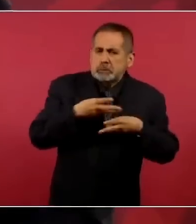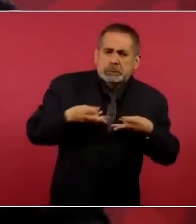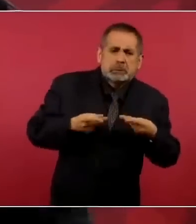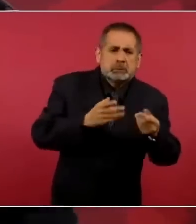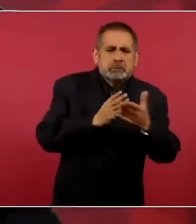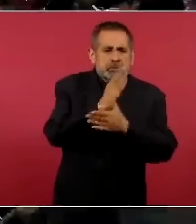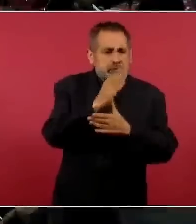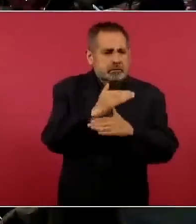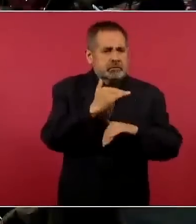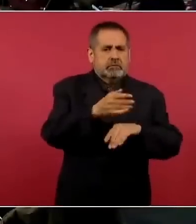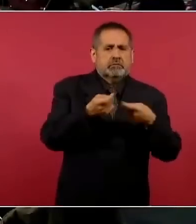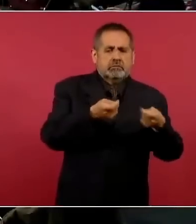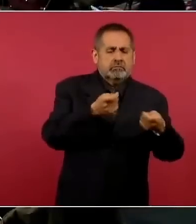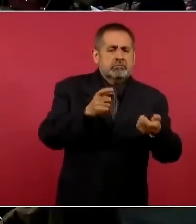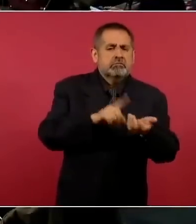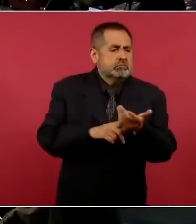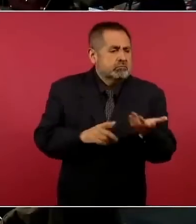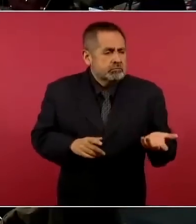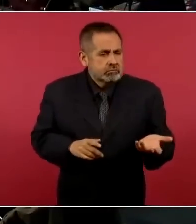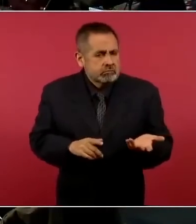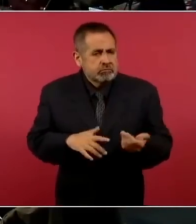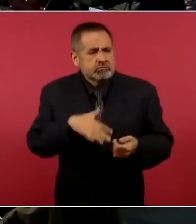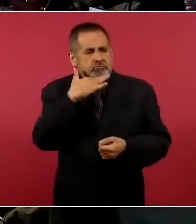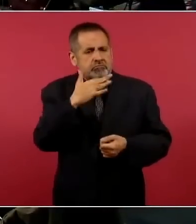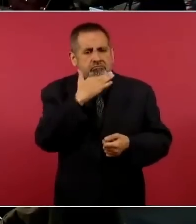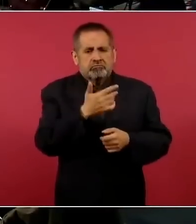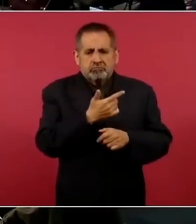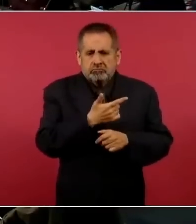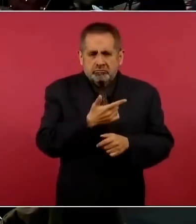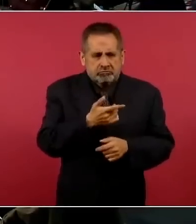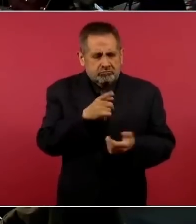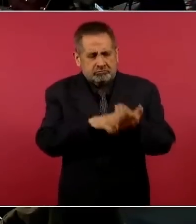no había habido elección limpia ni libre,